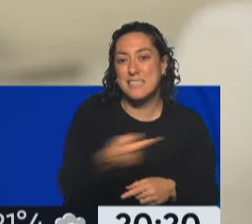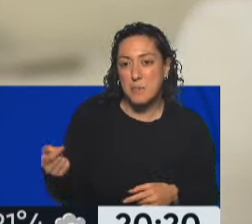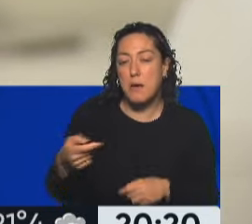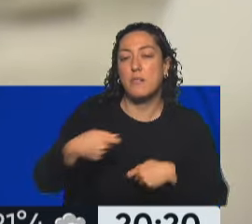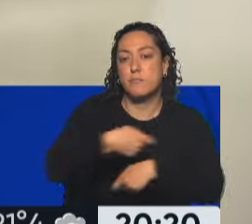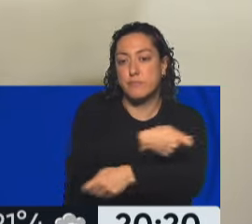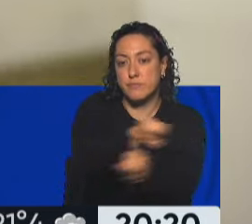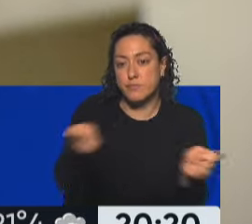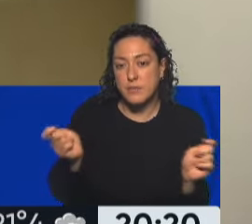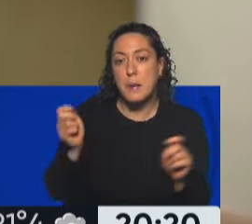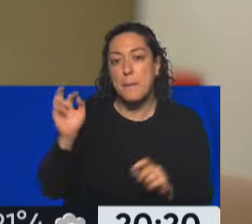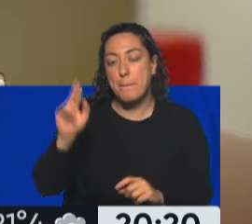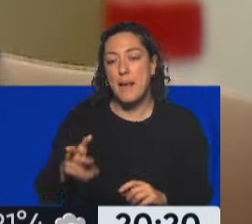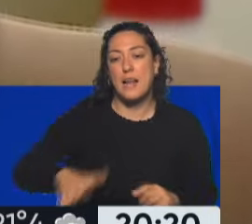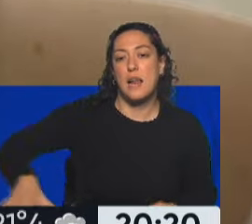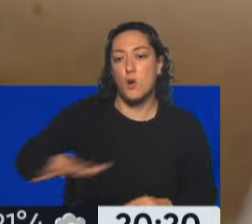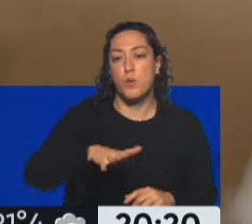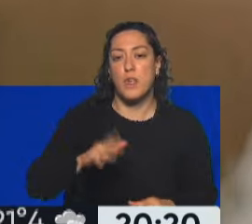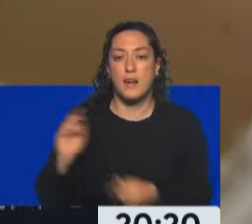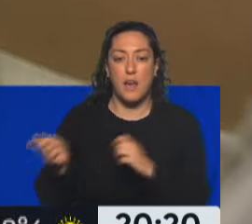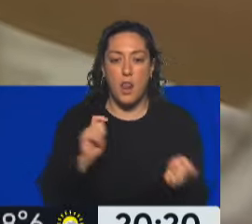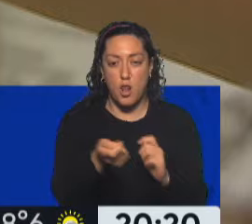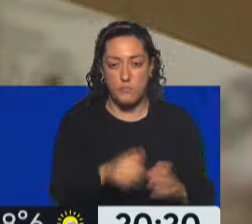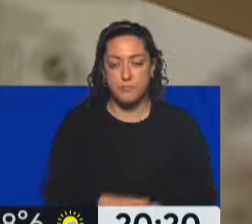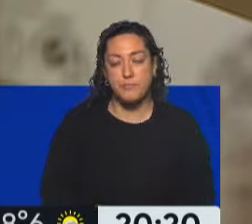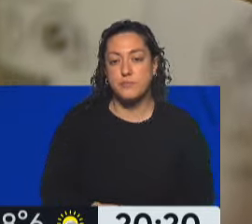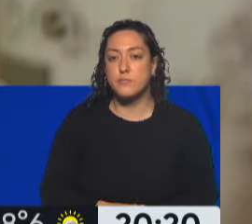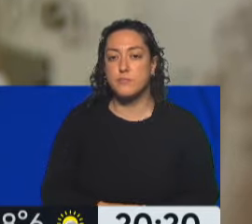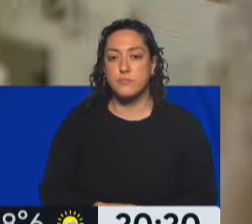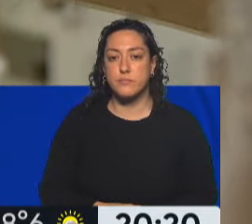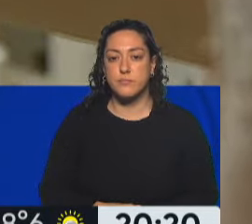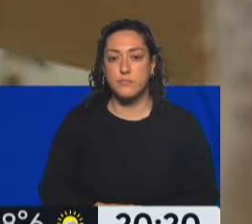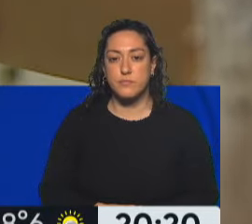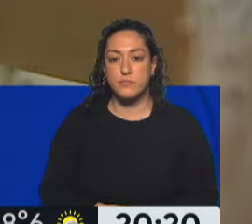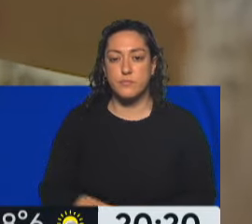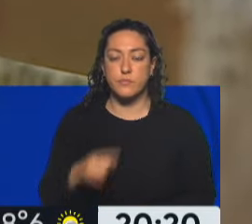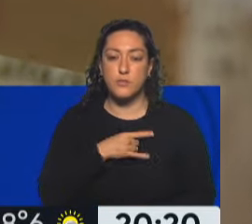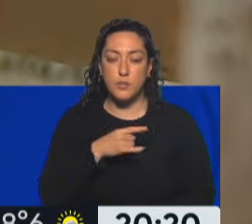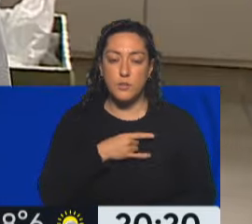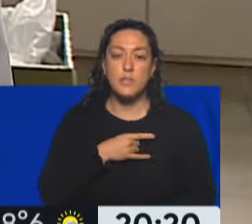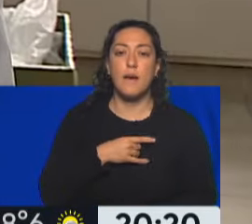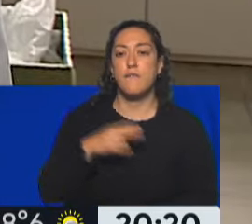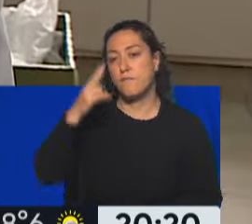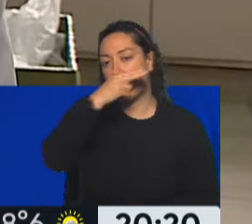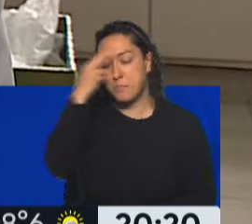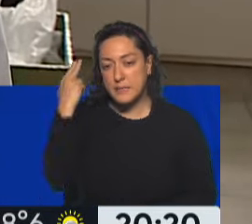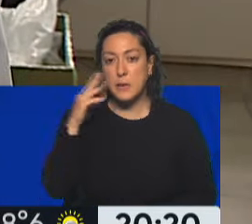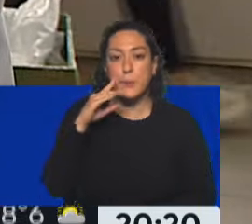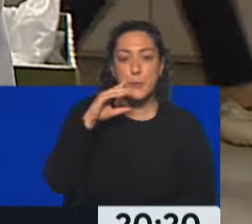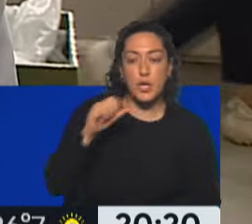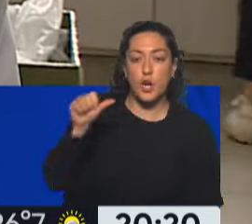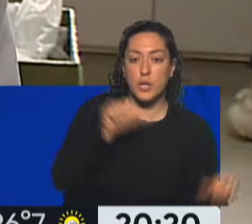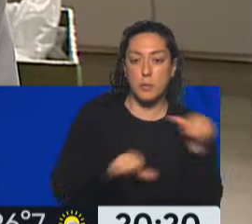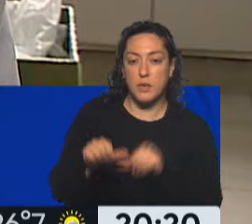como parte de este programa a la comunidad. Nosotros consideramos desde la Facultad de Farmacia y Bioquímica que tanto desde